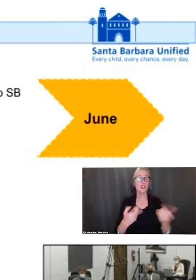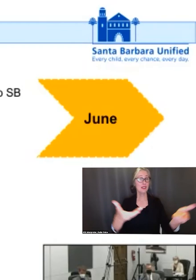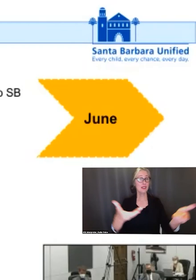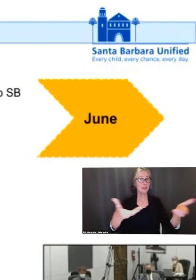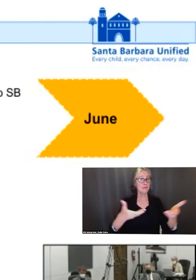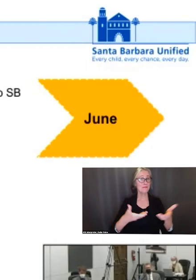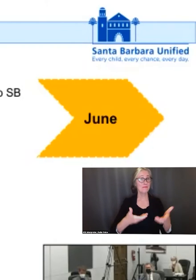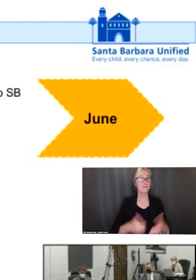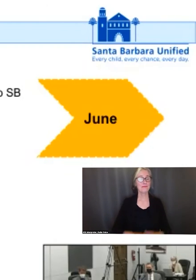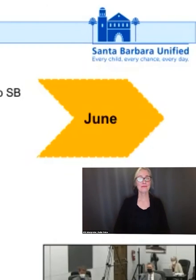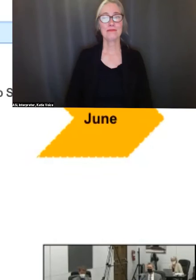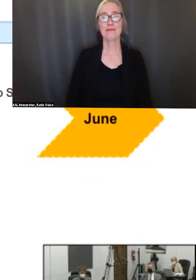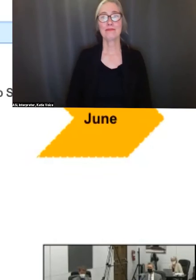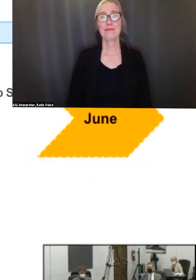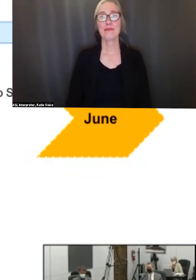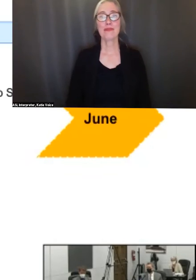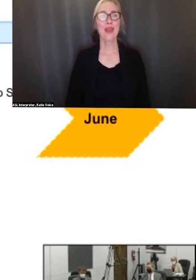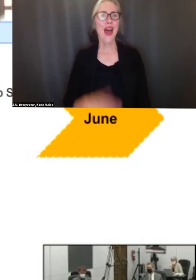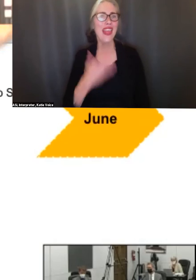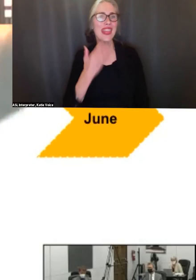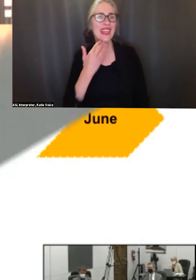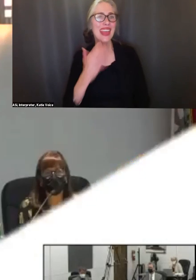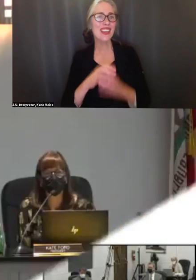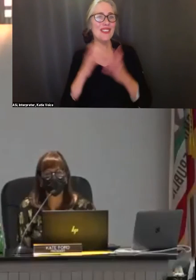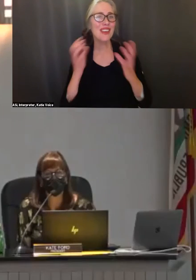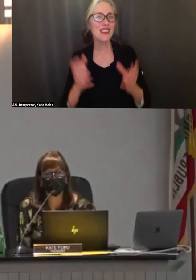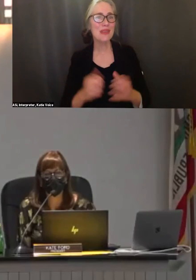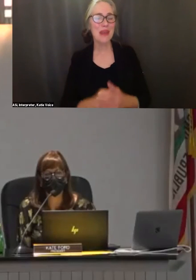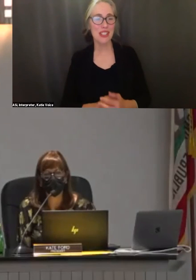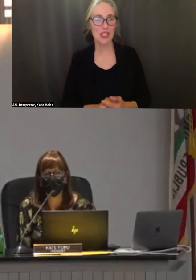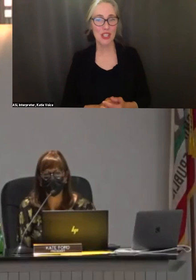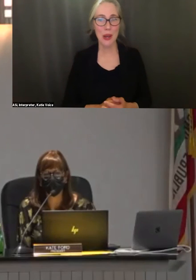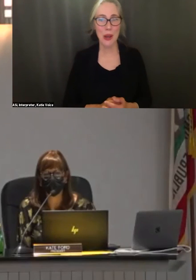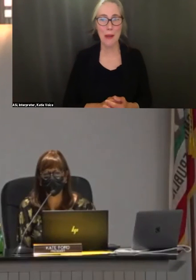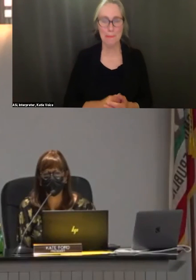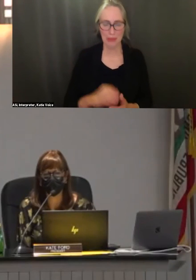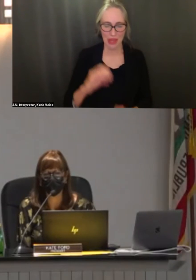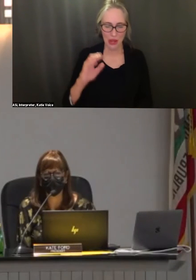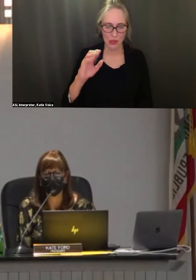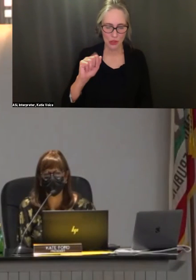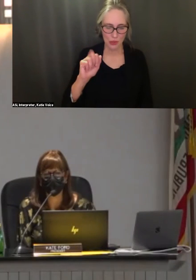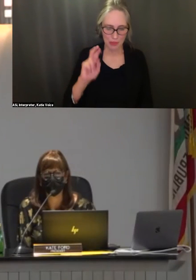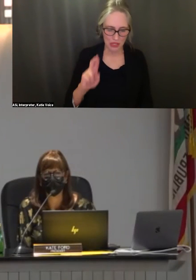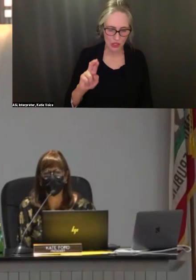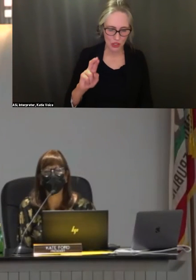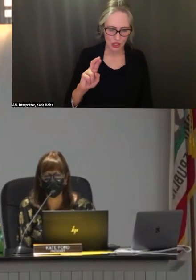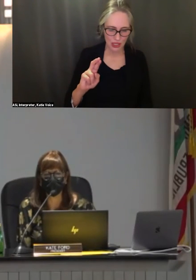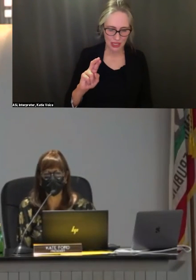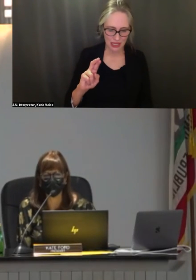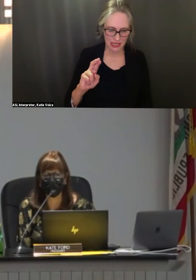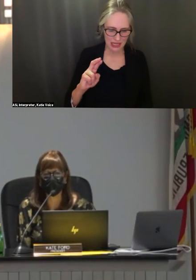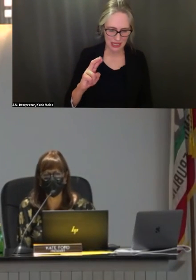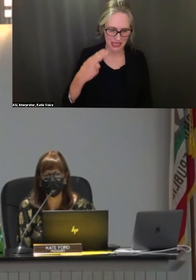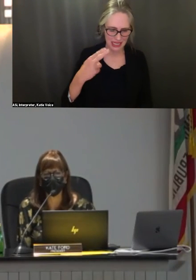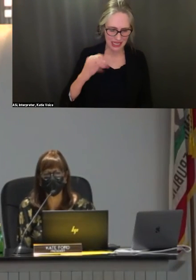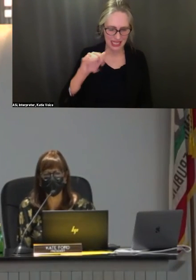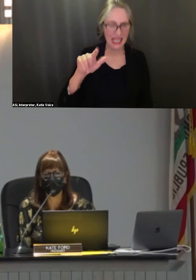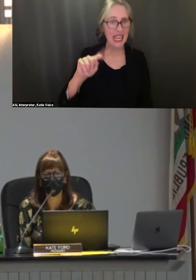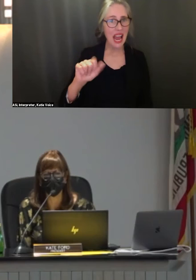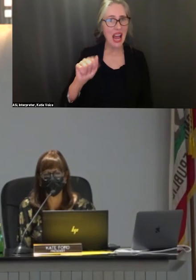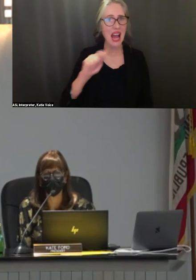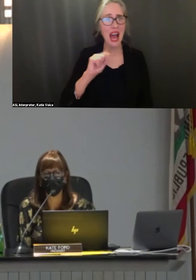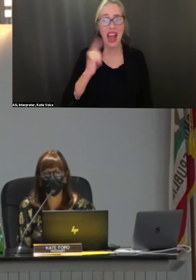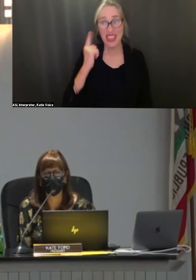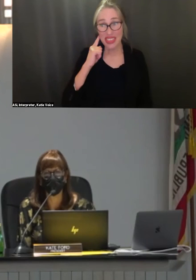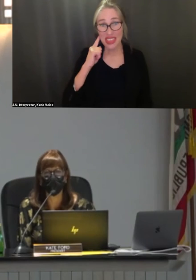preguntas. Muchísimas gracias, señora Trujillo. No creo que tengamos un comentario público. Sí, tenemos comentarios del público sobre este